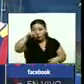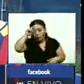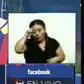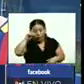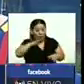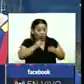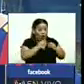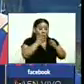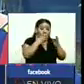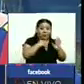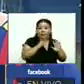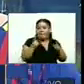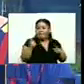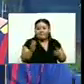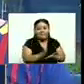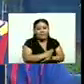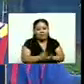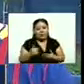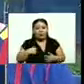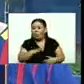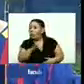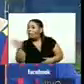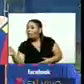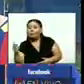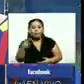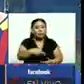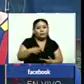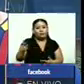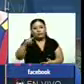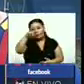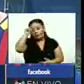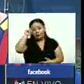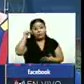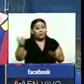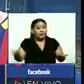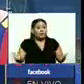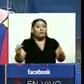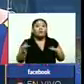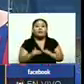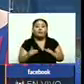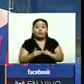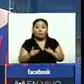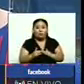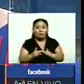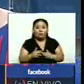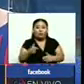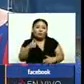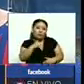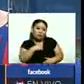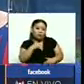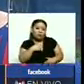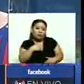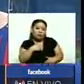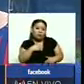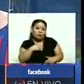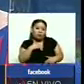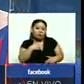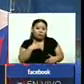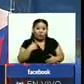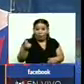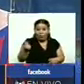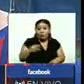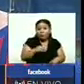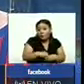saliendo desvelado de uno, me presentaba al otro, ¿verdad? Entonces, y aparte de eso, con tal de lograr tener más